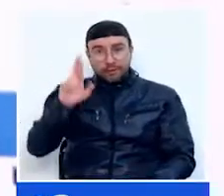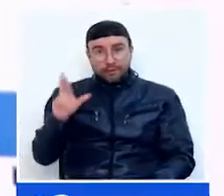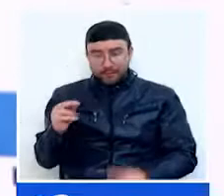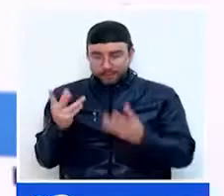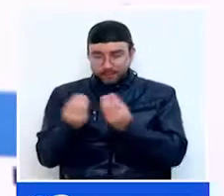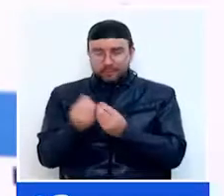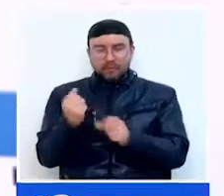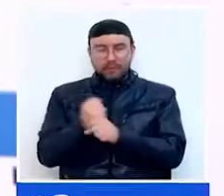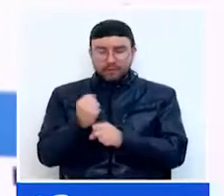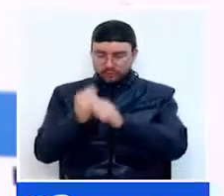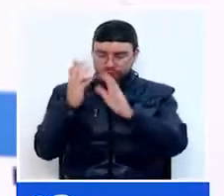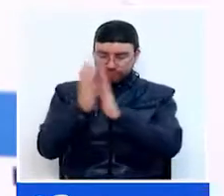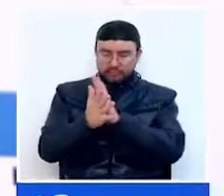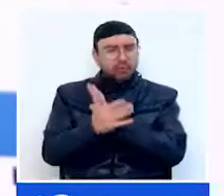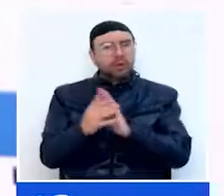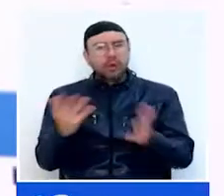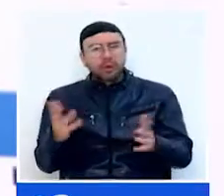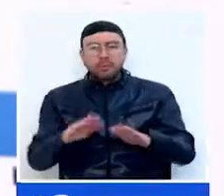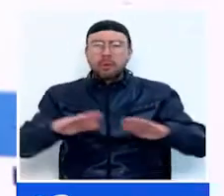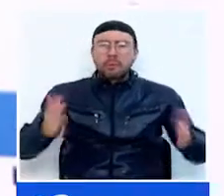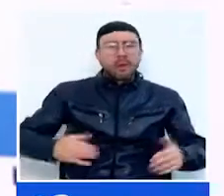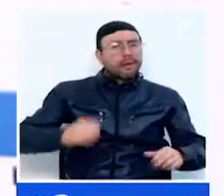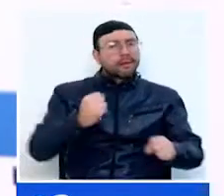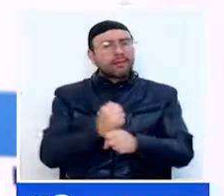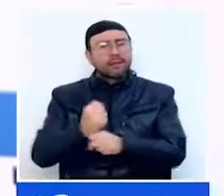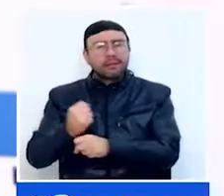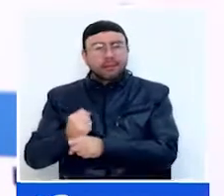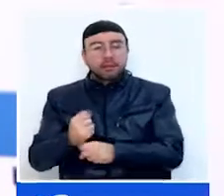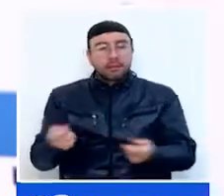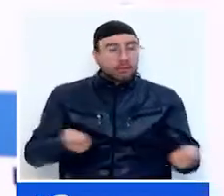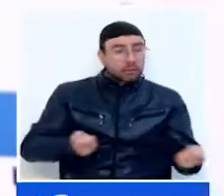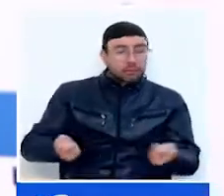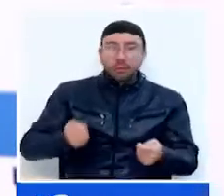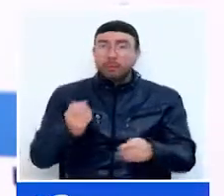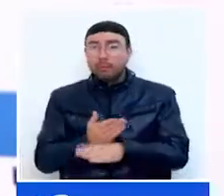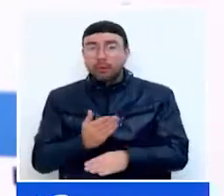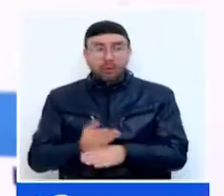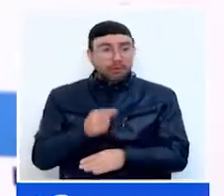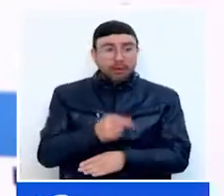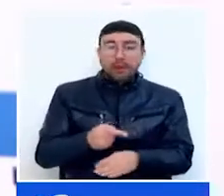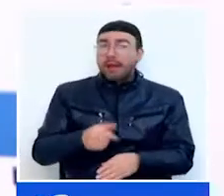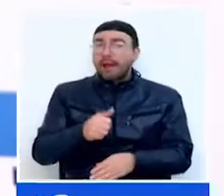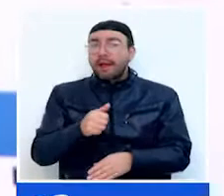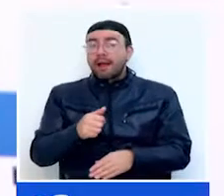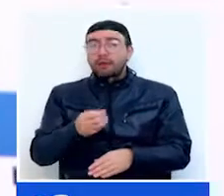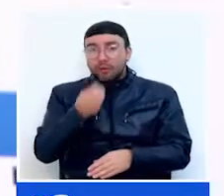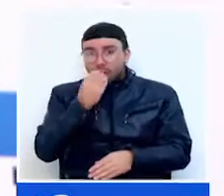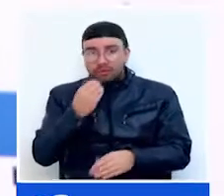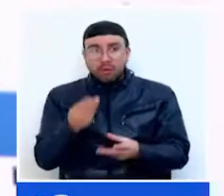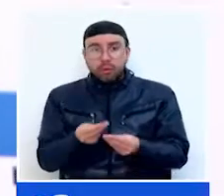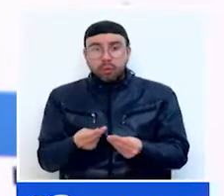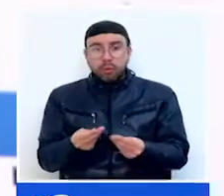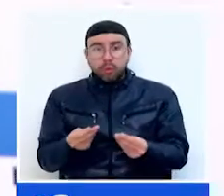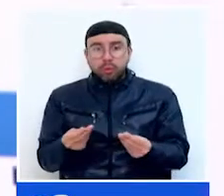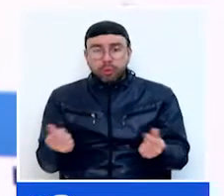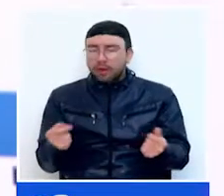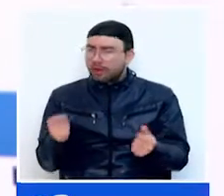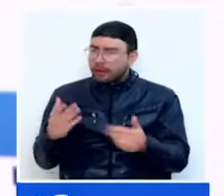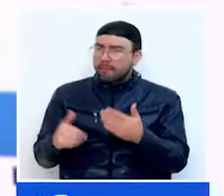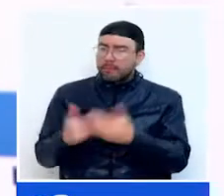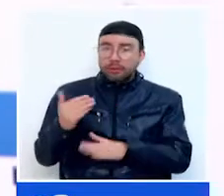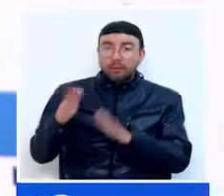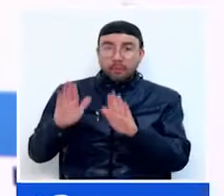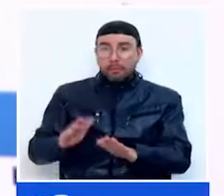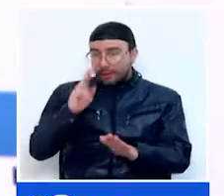trabajo entregaron detalles sobre las mesas de trabajo para tratar de resolver problemas de desabastecimiento que se han venido generando desde que inició el paro nacional